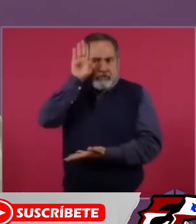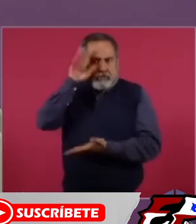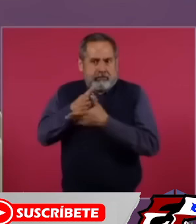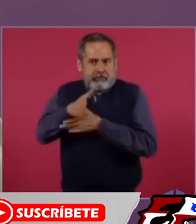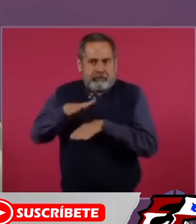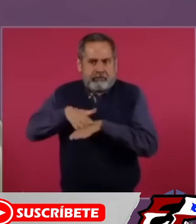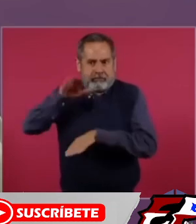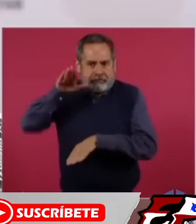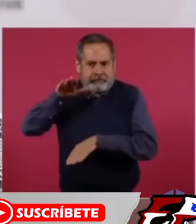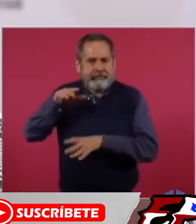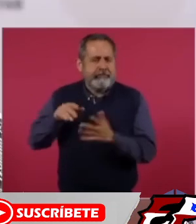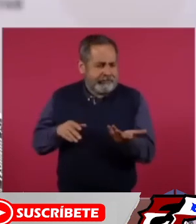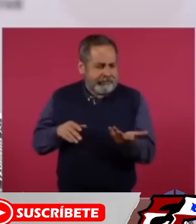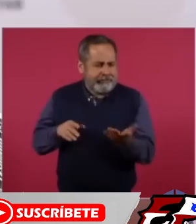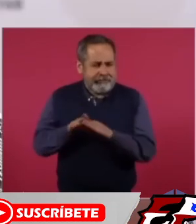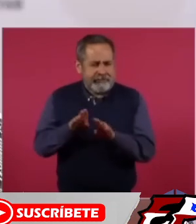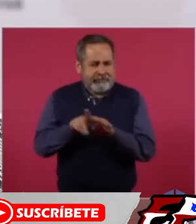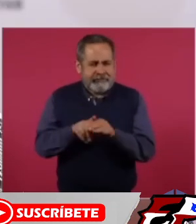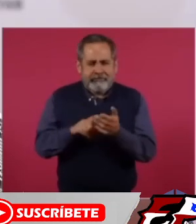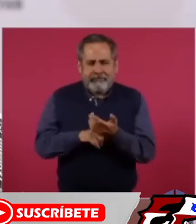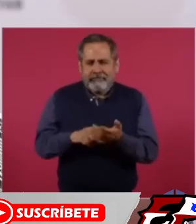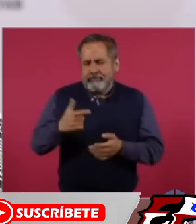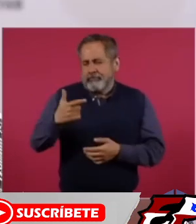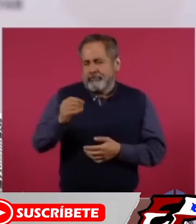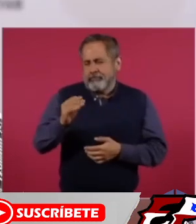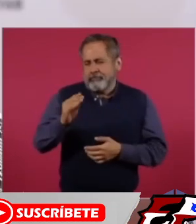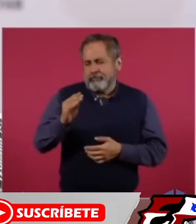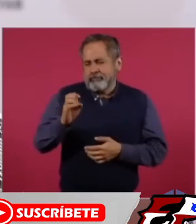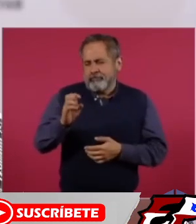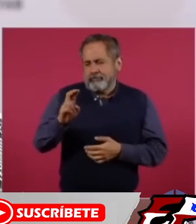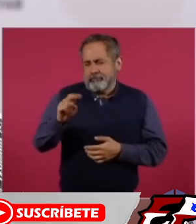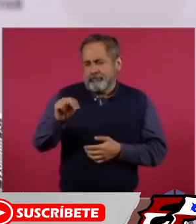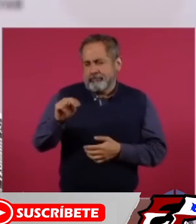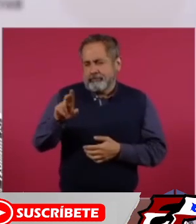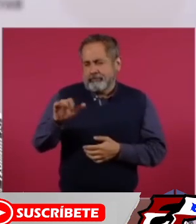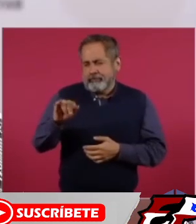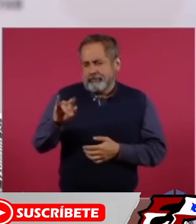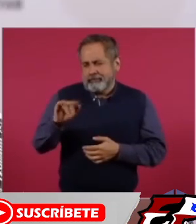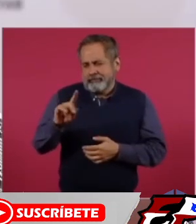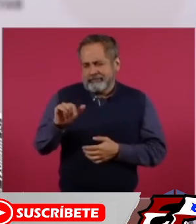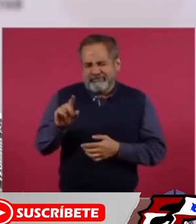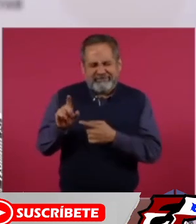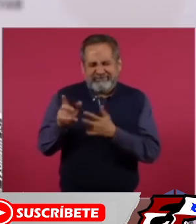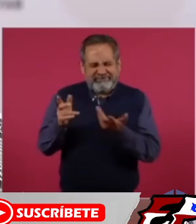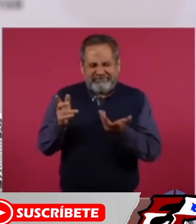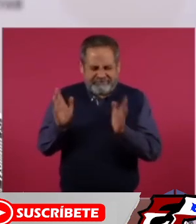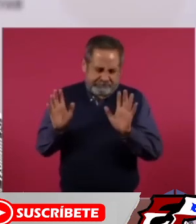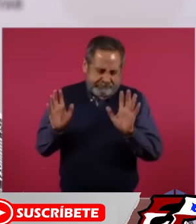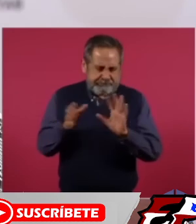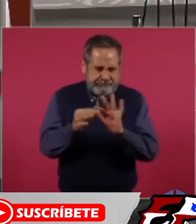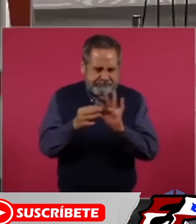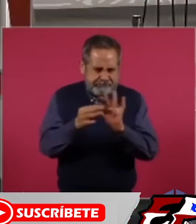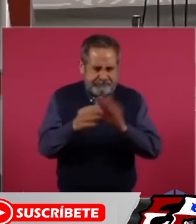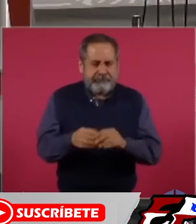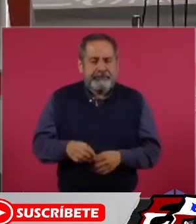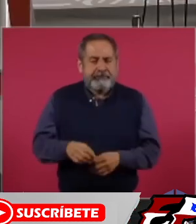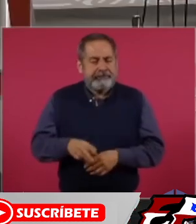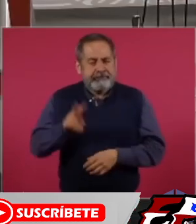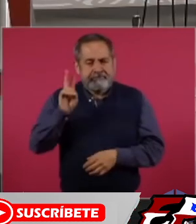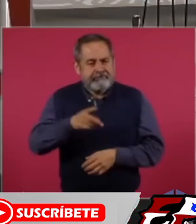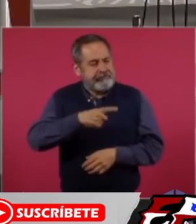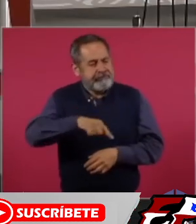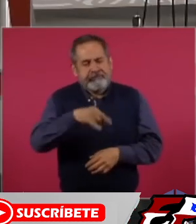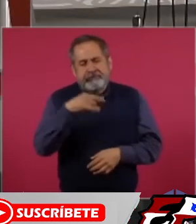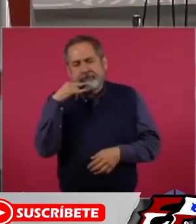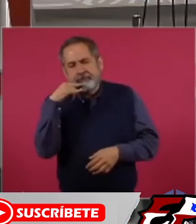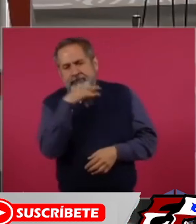de gobernabilidad, como algunos le llaman, pero sobre todo hablar de esta hipocresía,